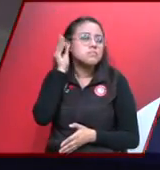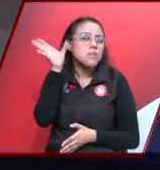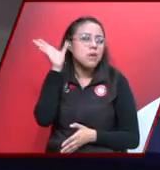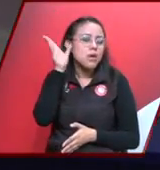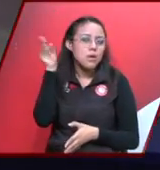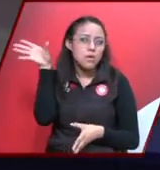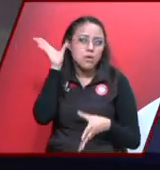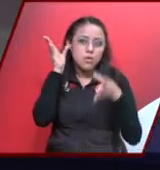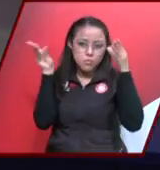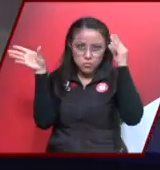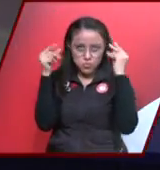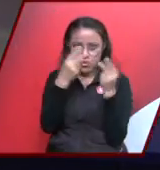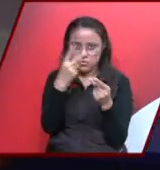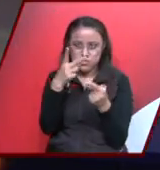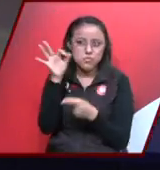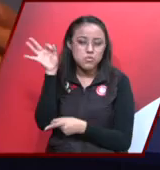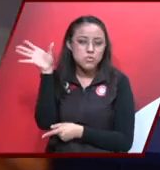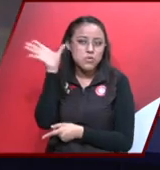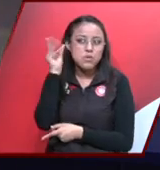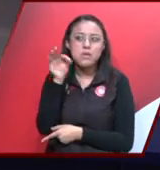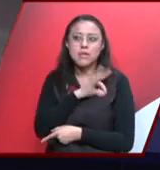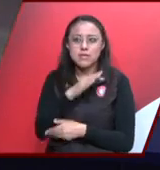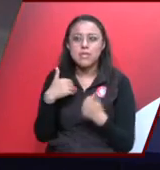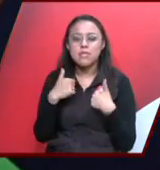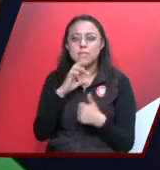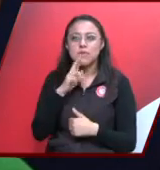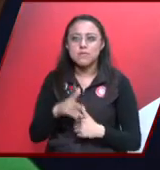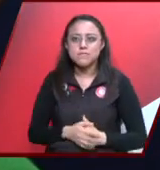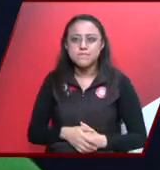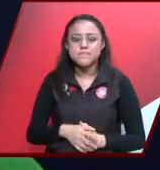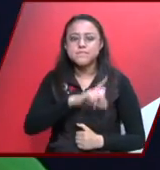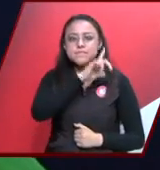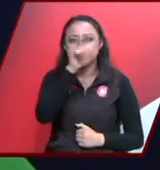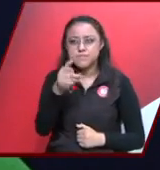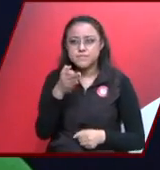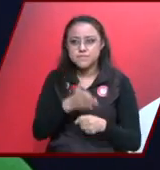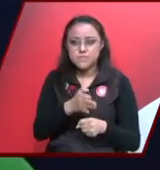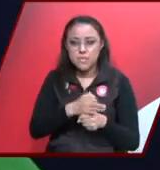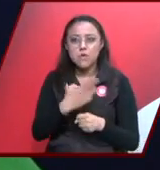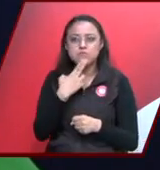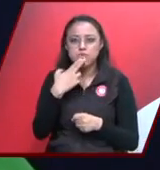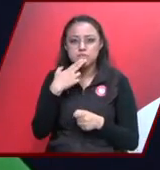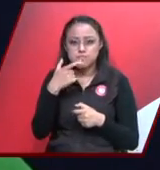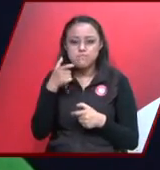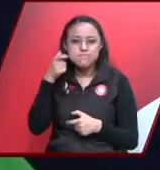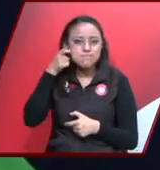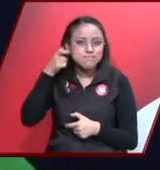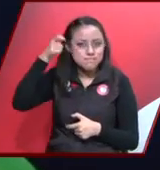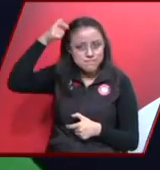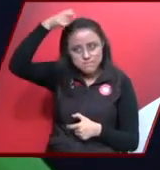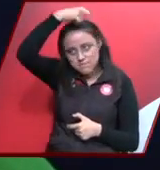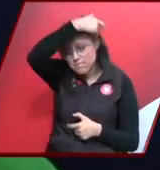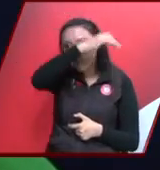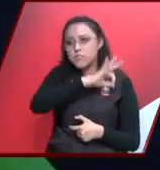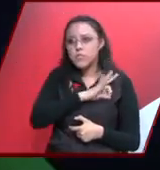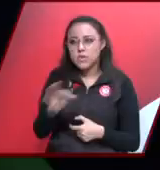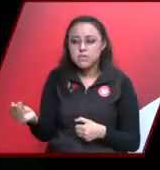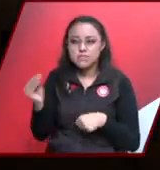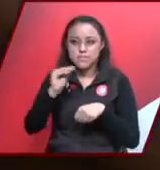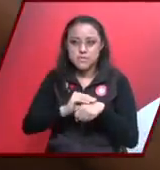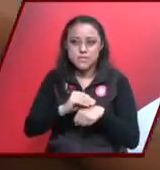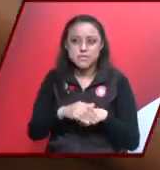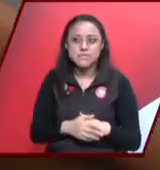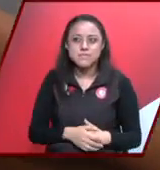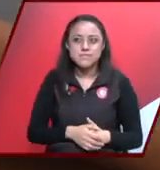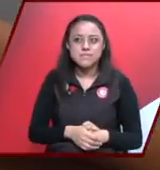mejor, ¿sí? Y pues se entienda un poquito mejor. Después de la programación de la diadema, la colocación. Hola, mami.